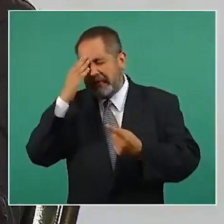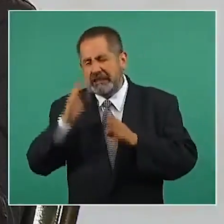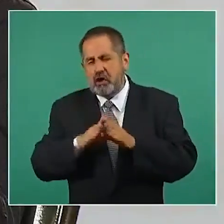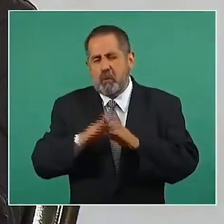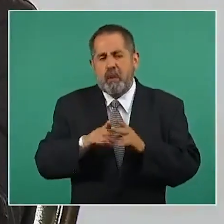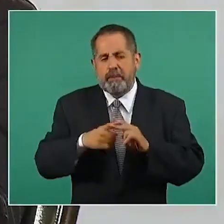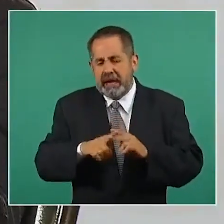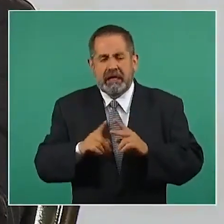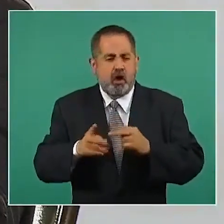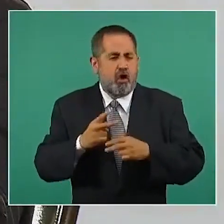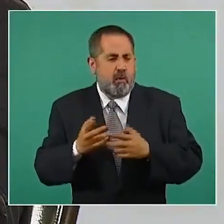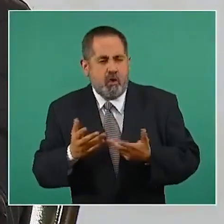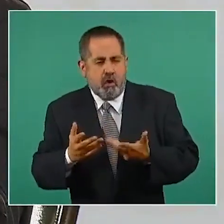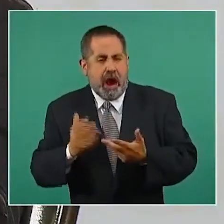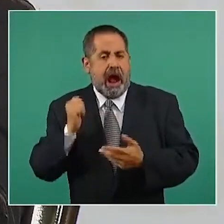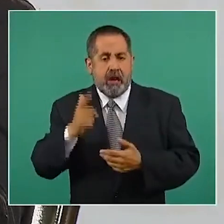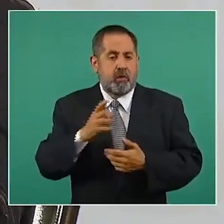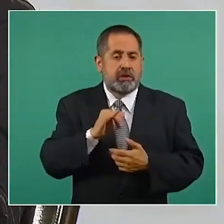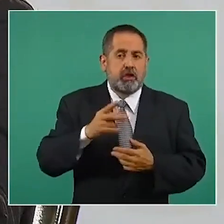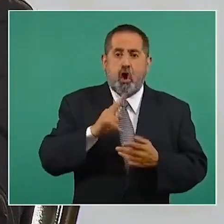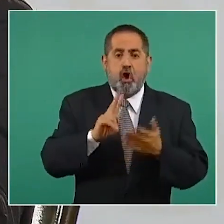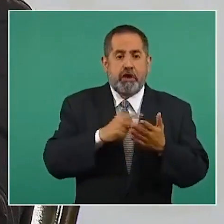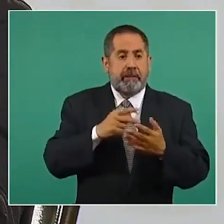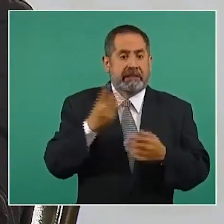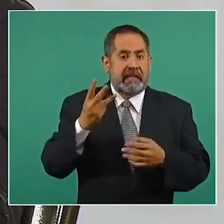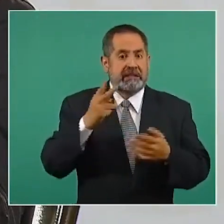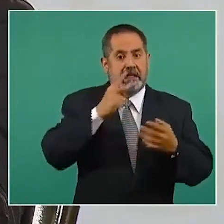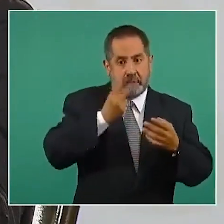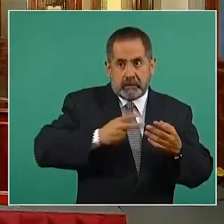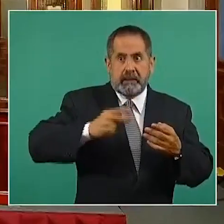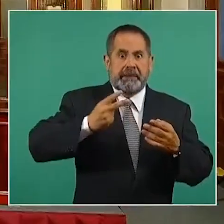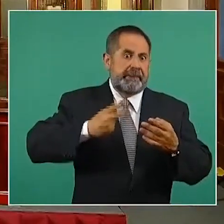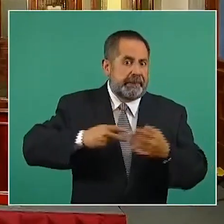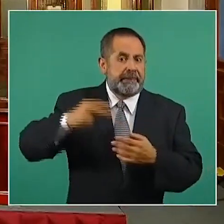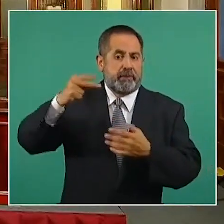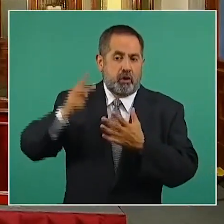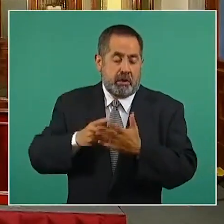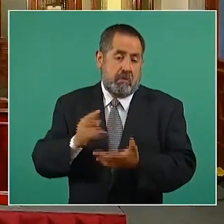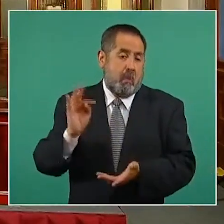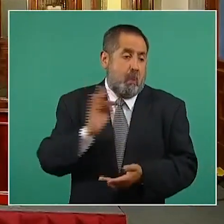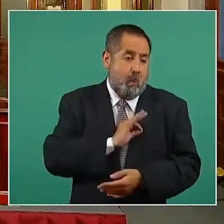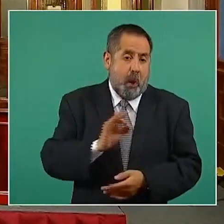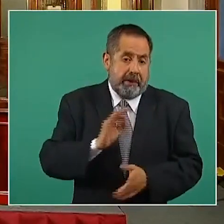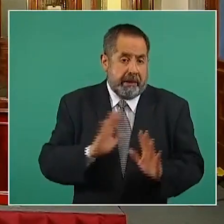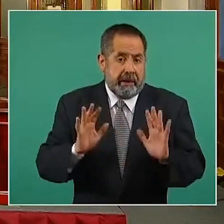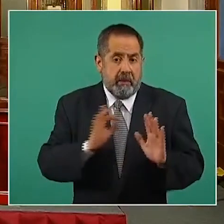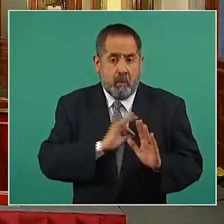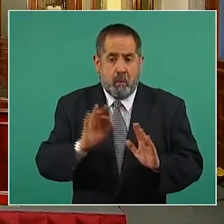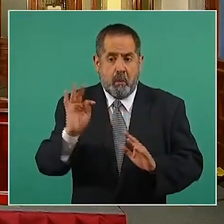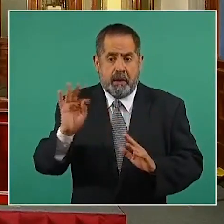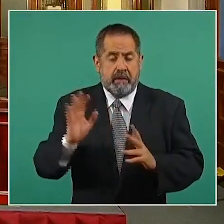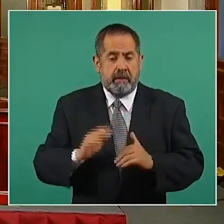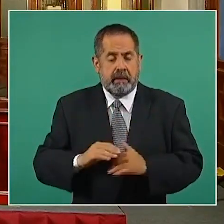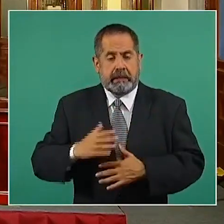determinar la llegada o no de una tercera ola, que siempre es posible.